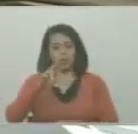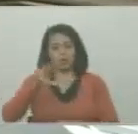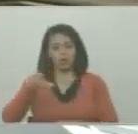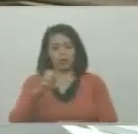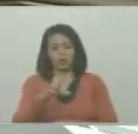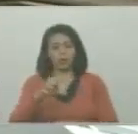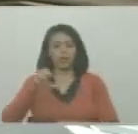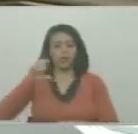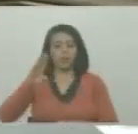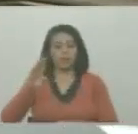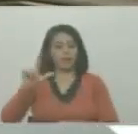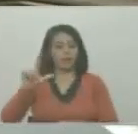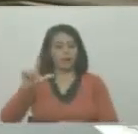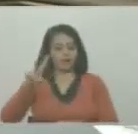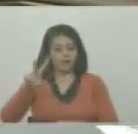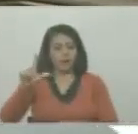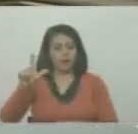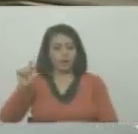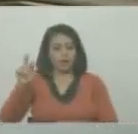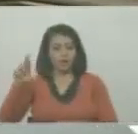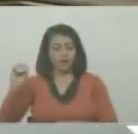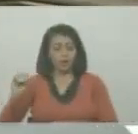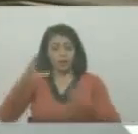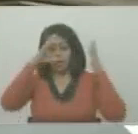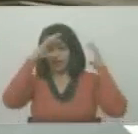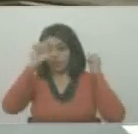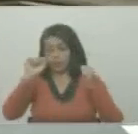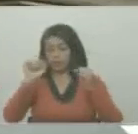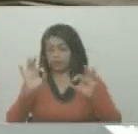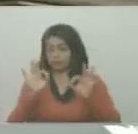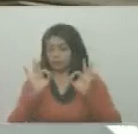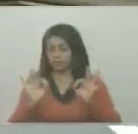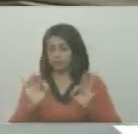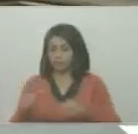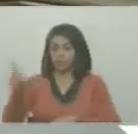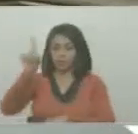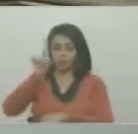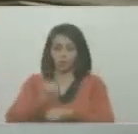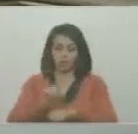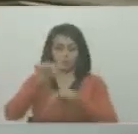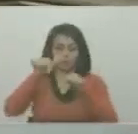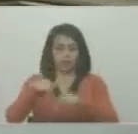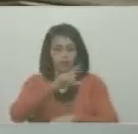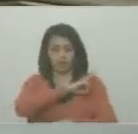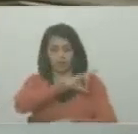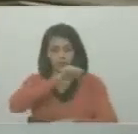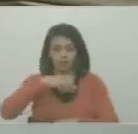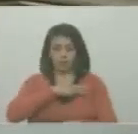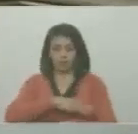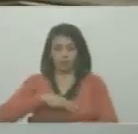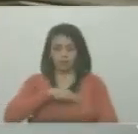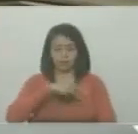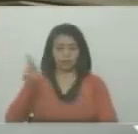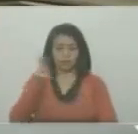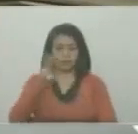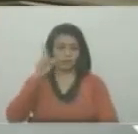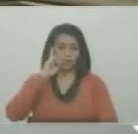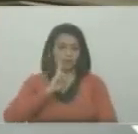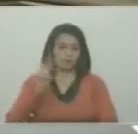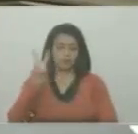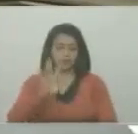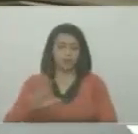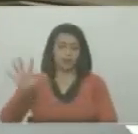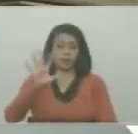Hidalgo Valero Briceño como embajador extraordinario y plenipotenciario, jefe de misión de la República Bolivariana